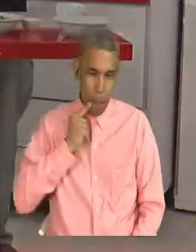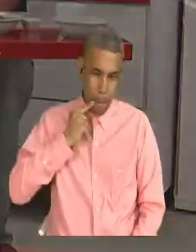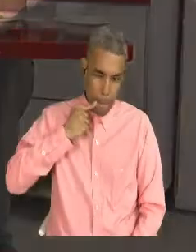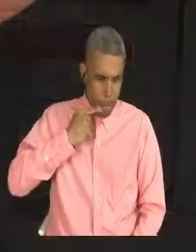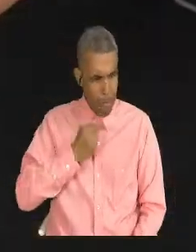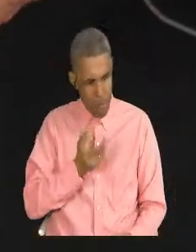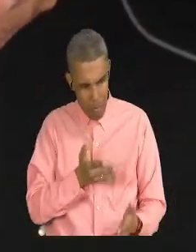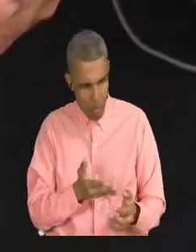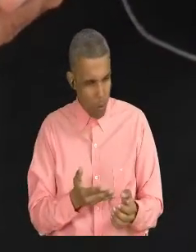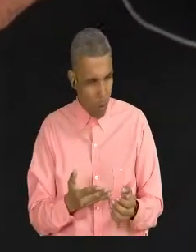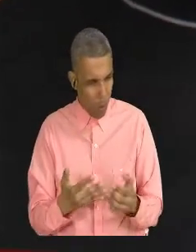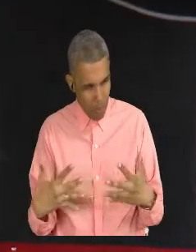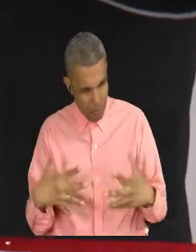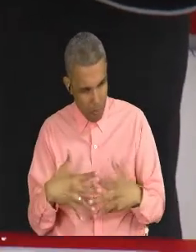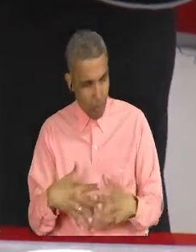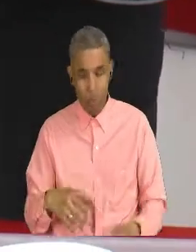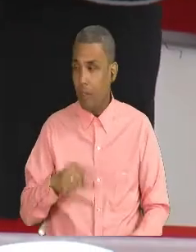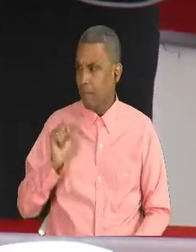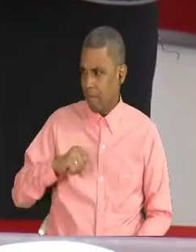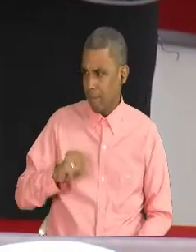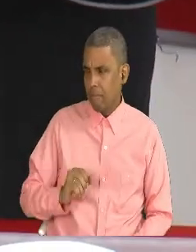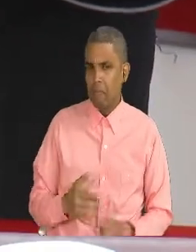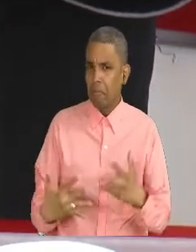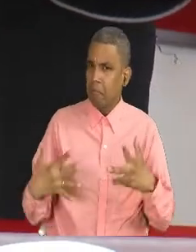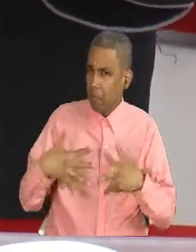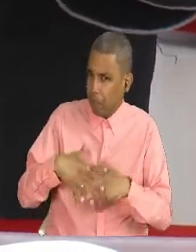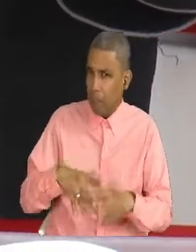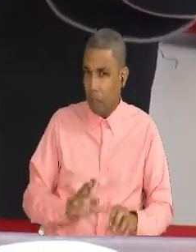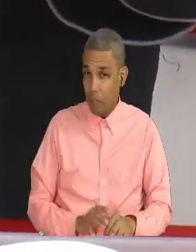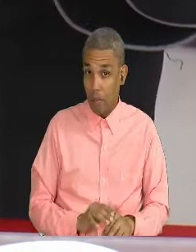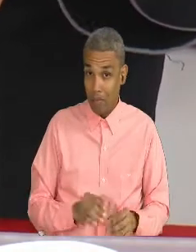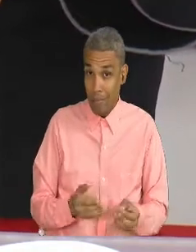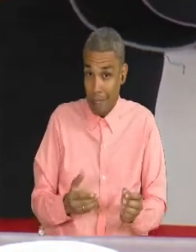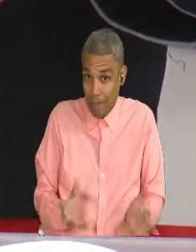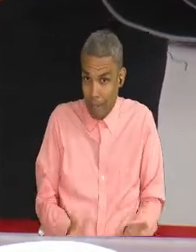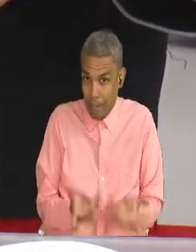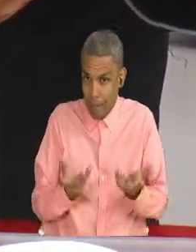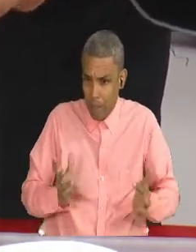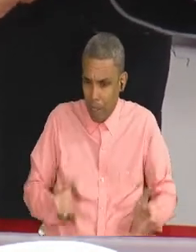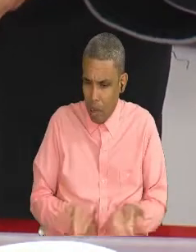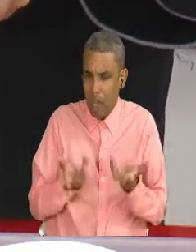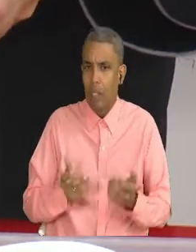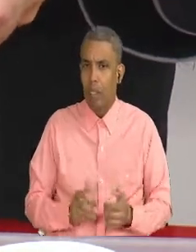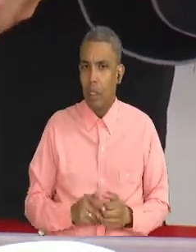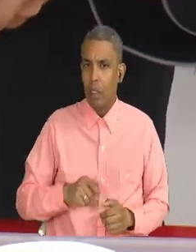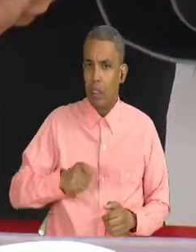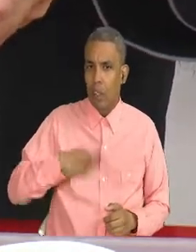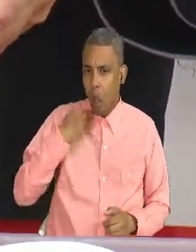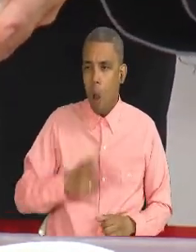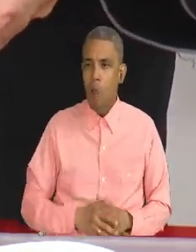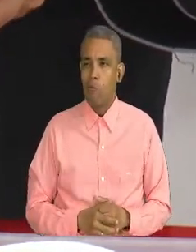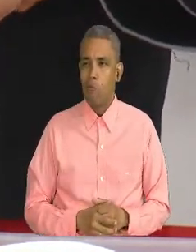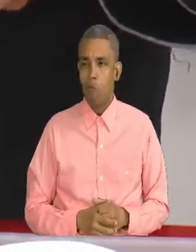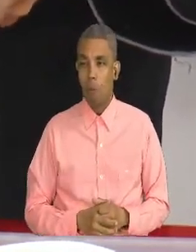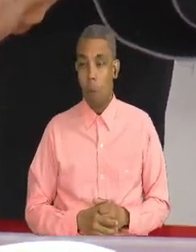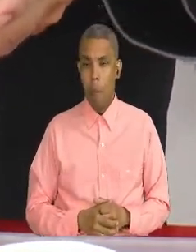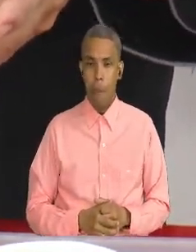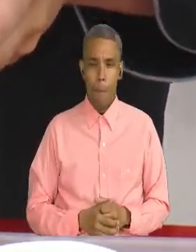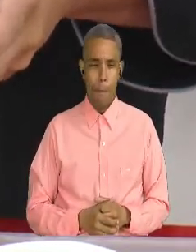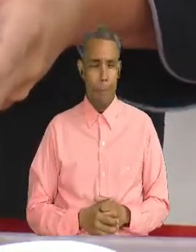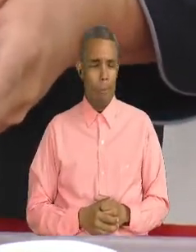ácidos, dulces, neutros. Se va a sentir lo que es la cremosidad y la grasa del queso. Entonces,